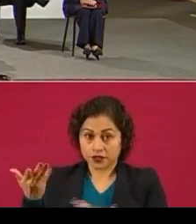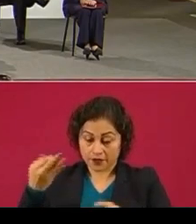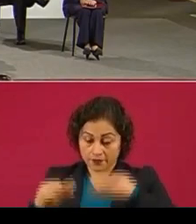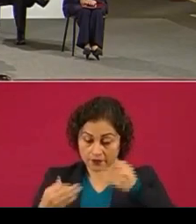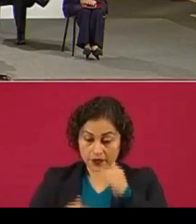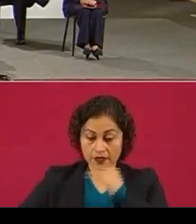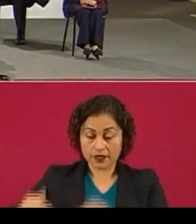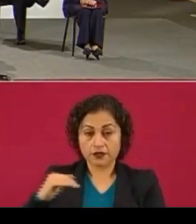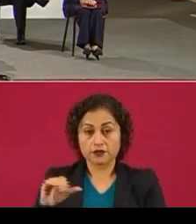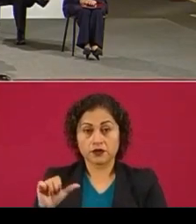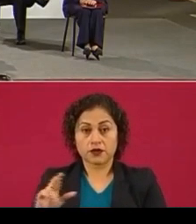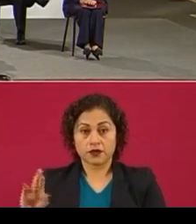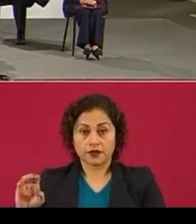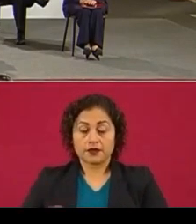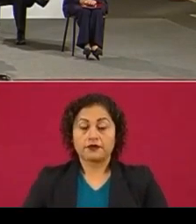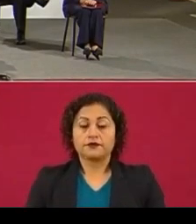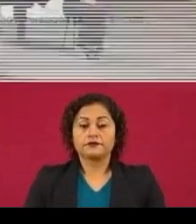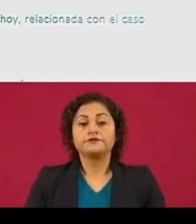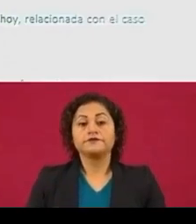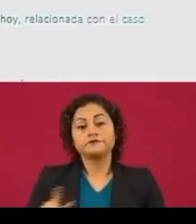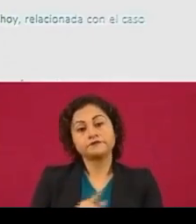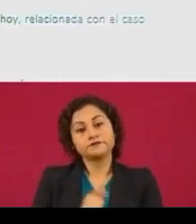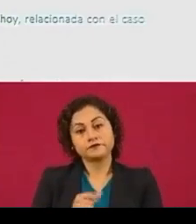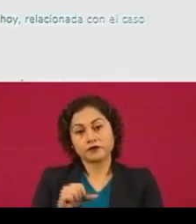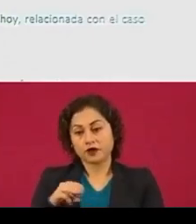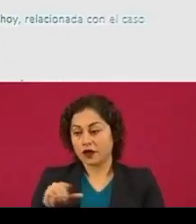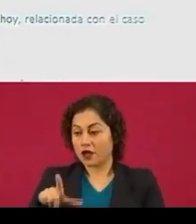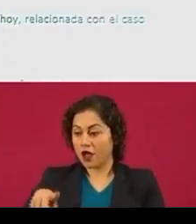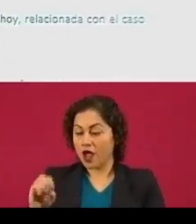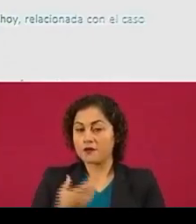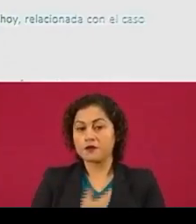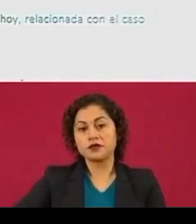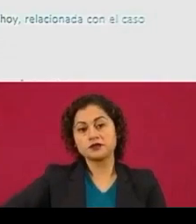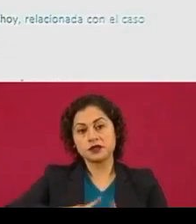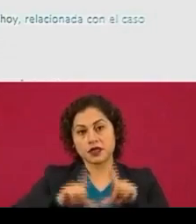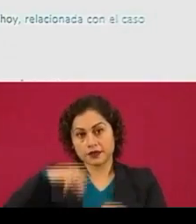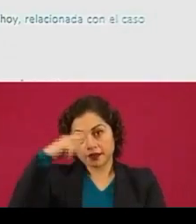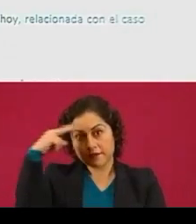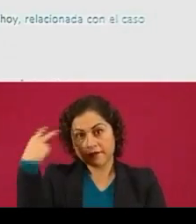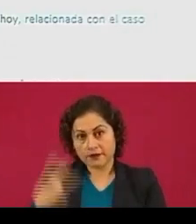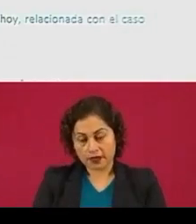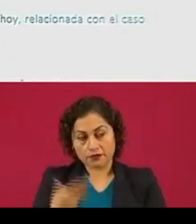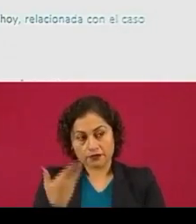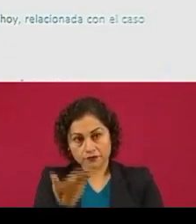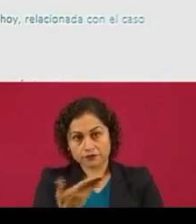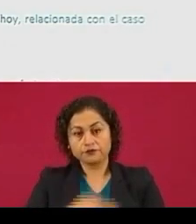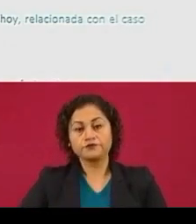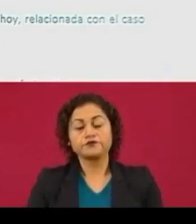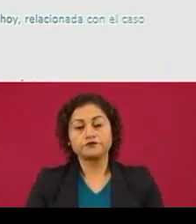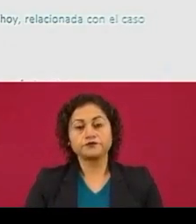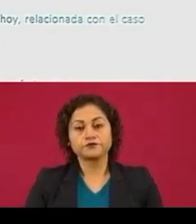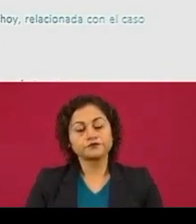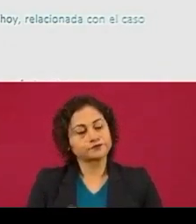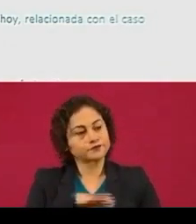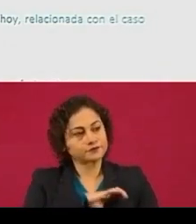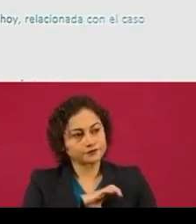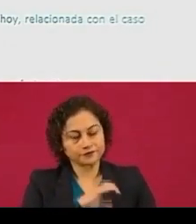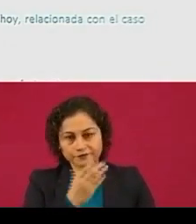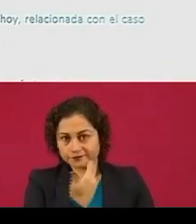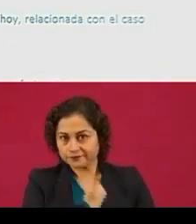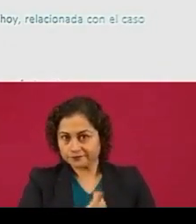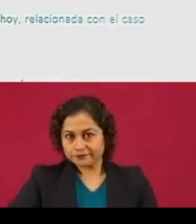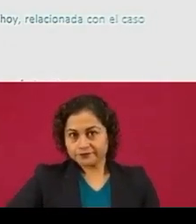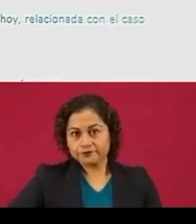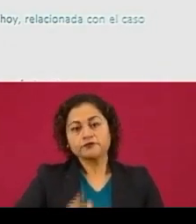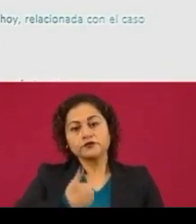Rea. Licenciado Andrés Manuel López Obrador, presidente de los Estados Unidos Mexicanos, presente. Estimado señor presidente, hago